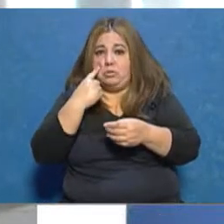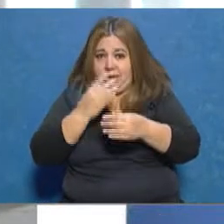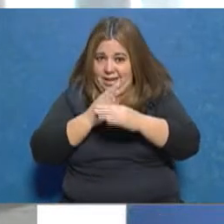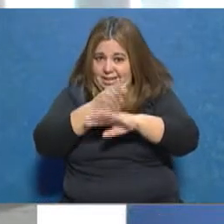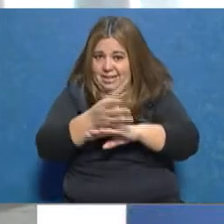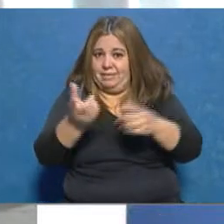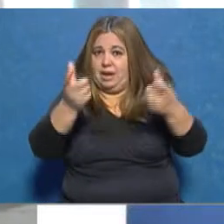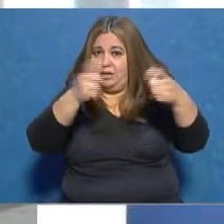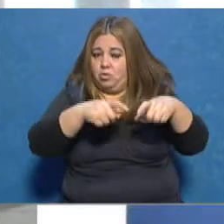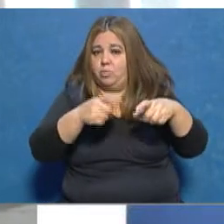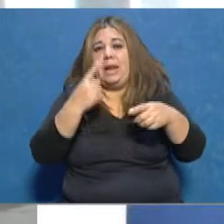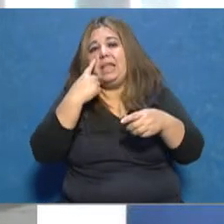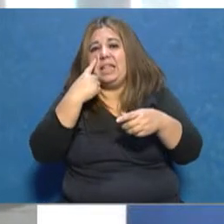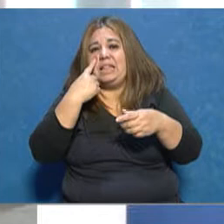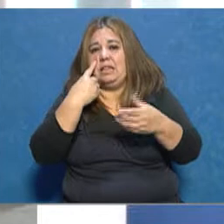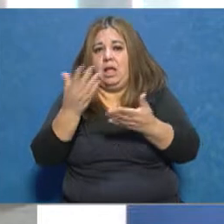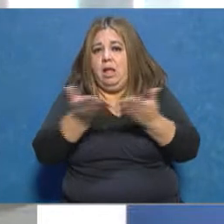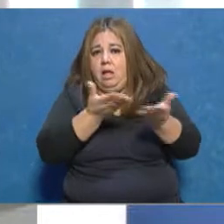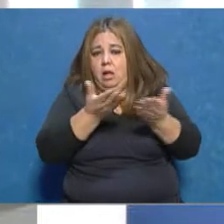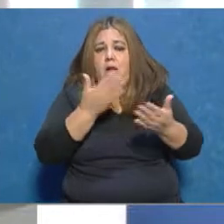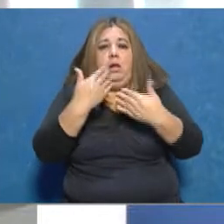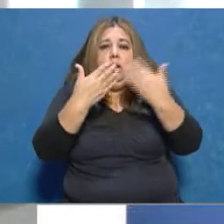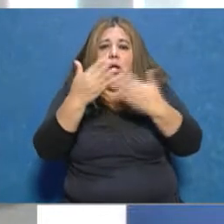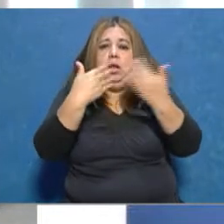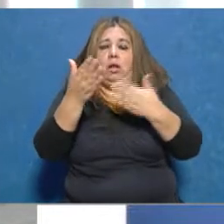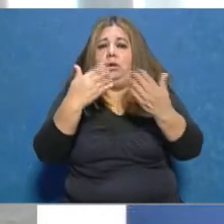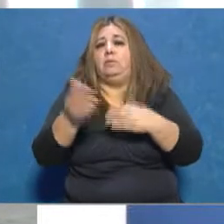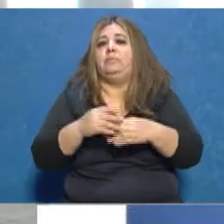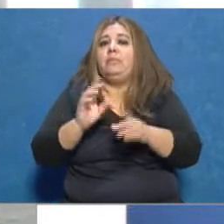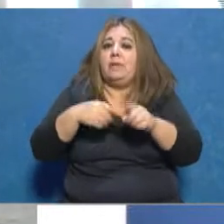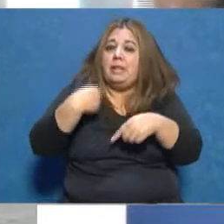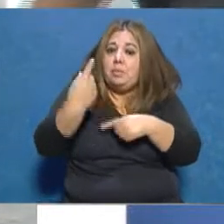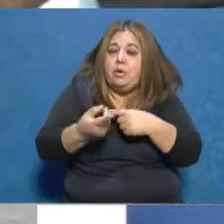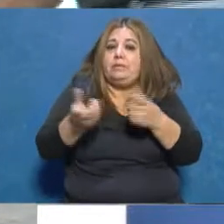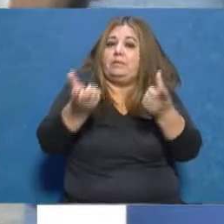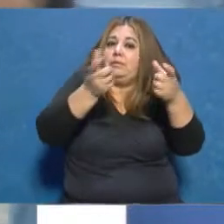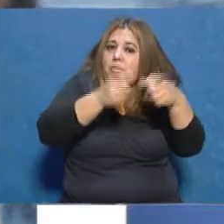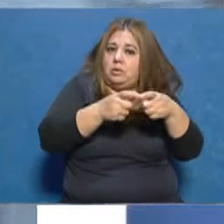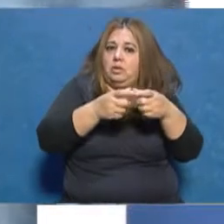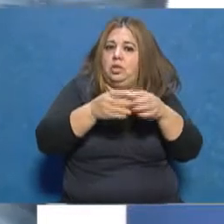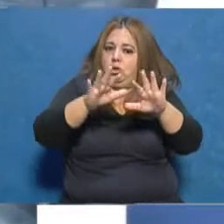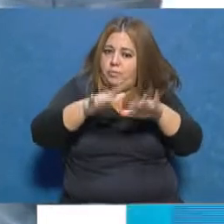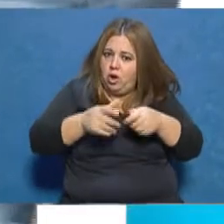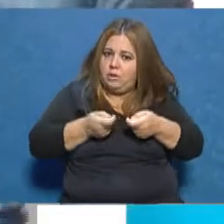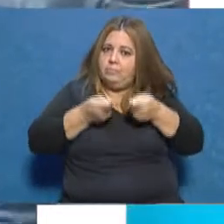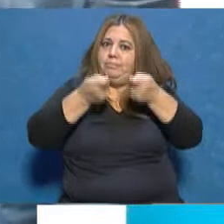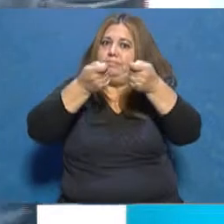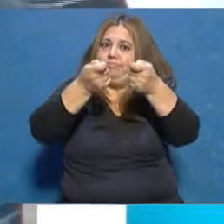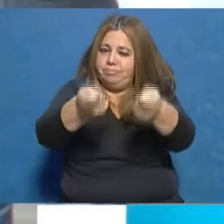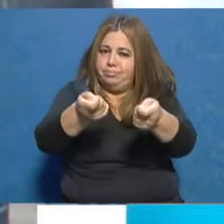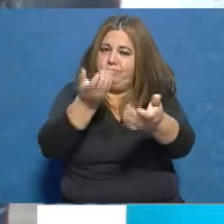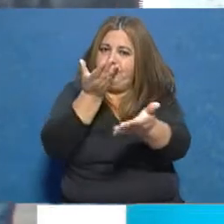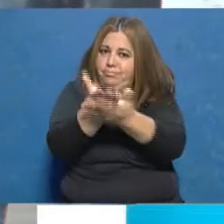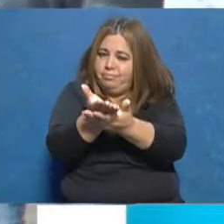San Martín para ser atendidos por el intendente. Luego de esta reunión y este petitorio que van a acercar, veremos cuál será